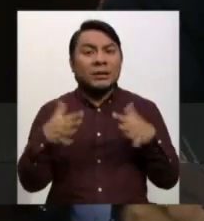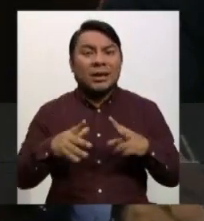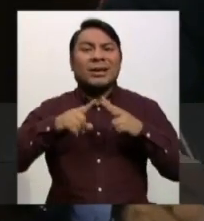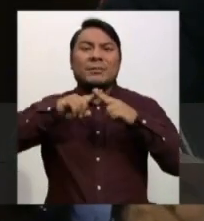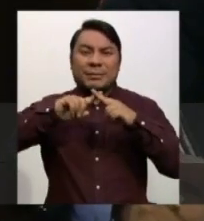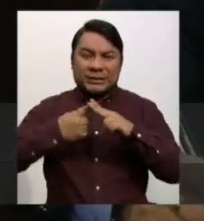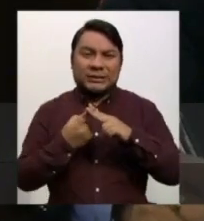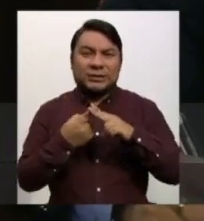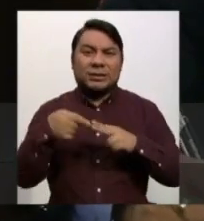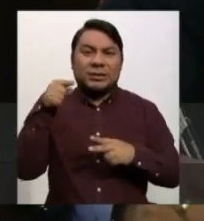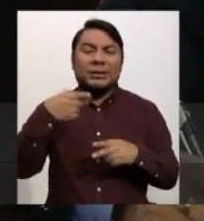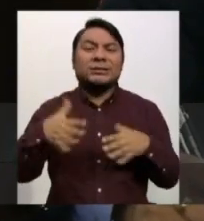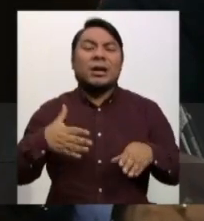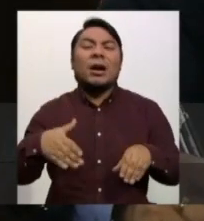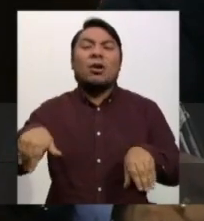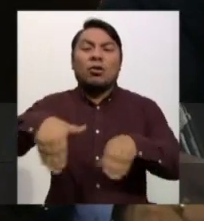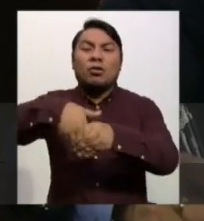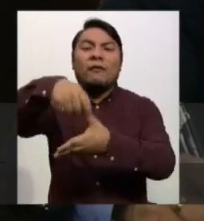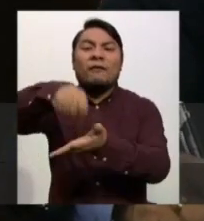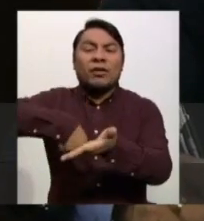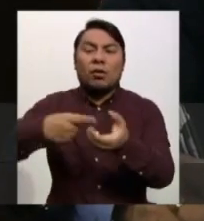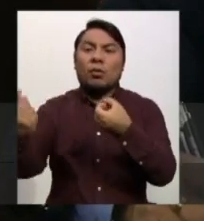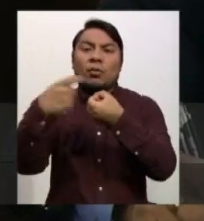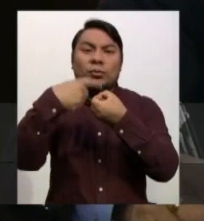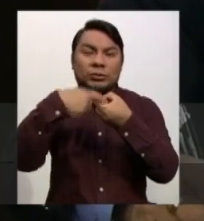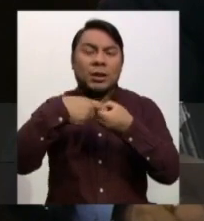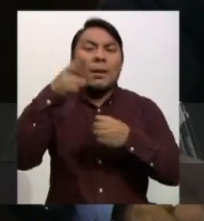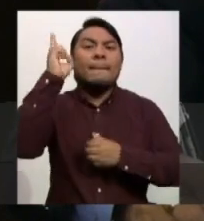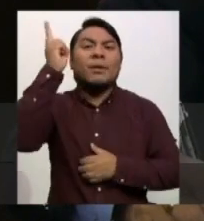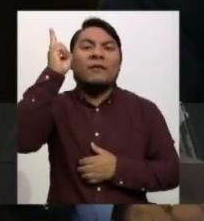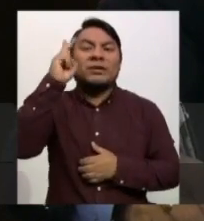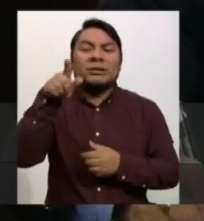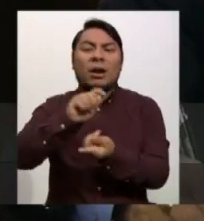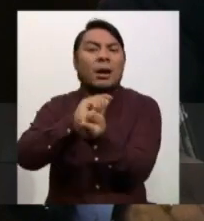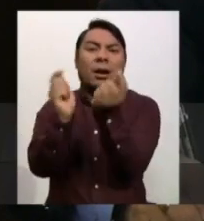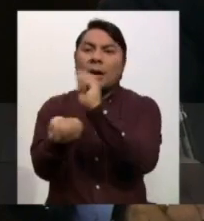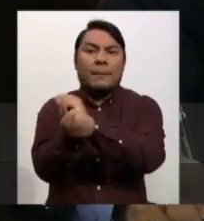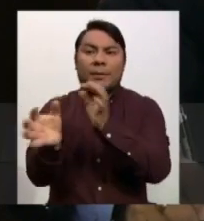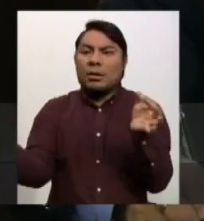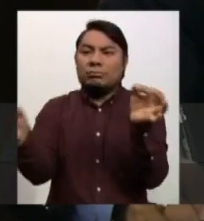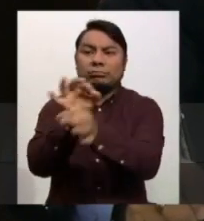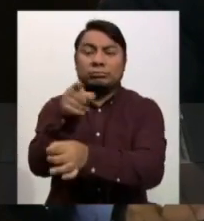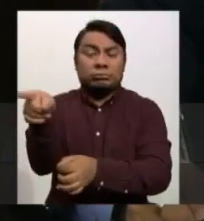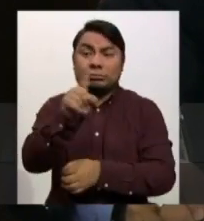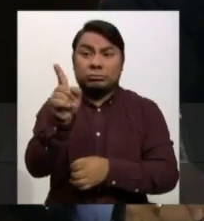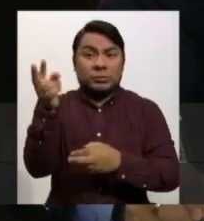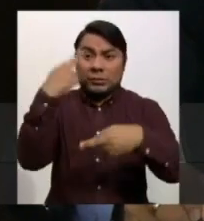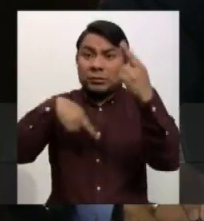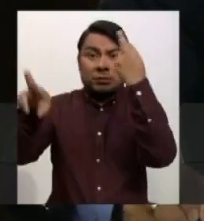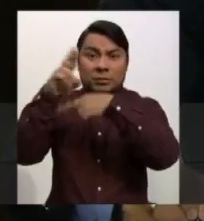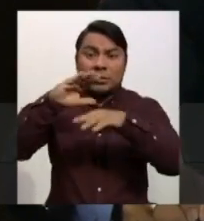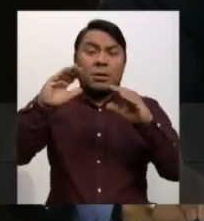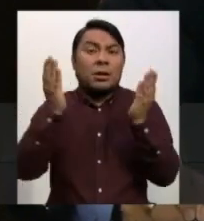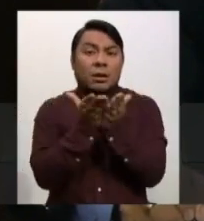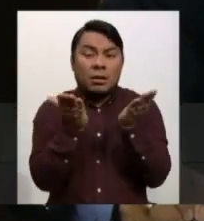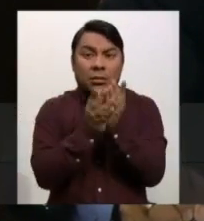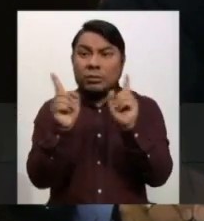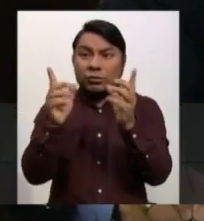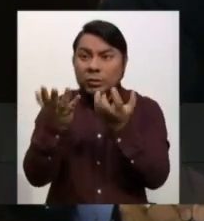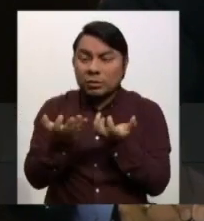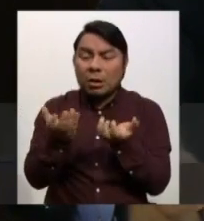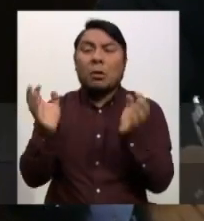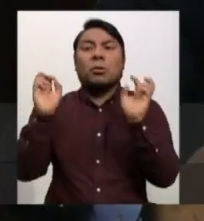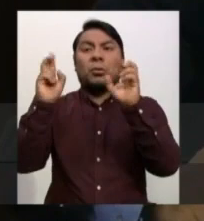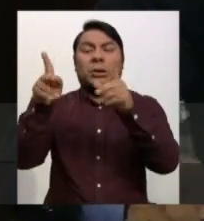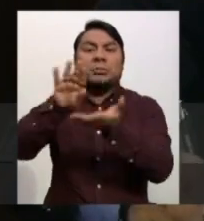empezar a hacer la contratación de profesores de reemplazo en caso los profesores no regresen y nuestros estudiantes no